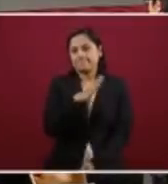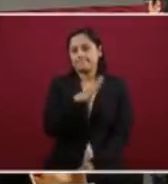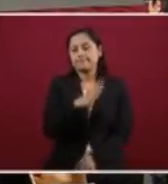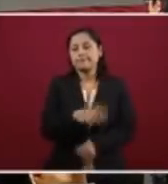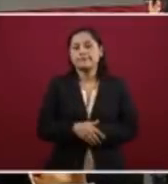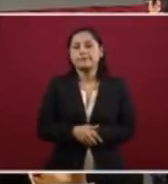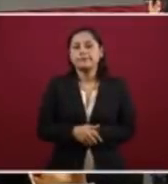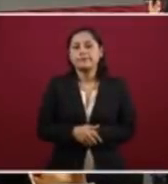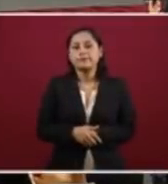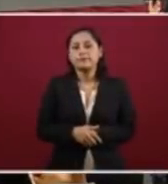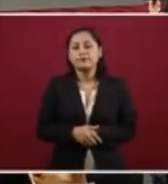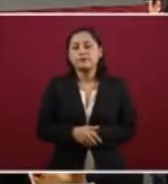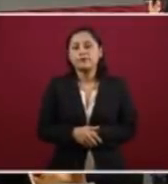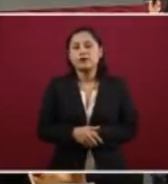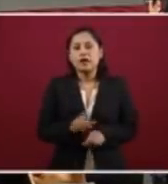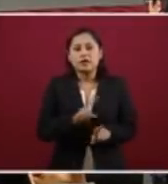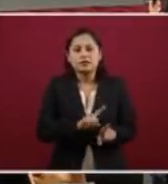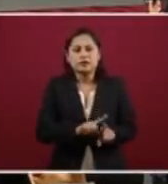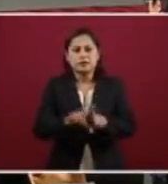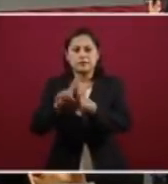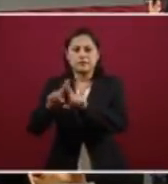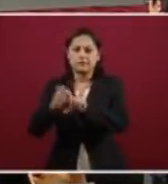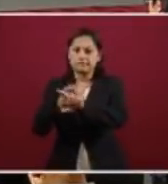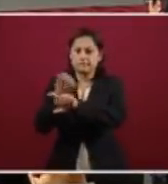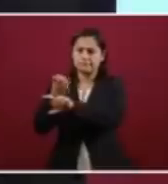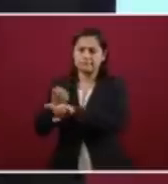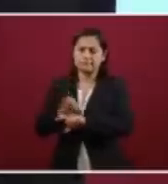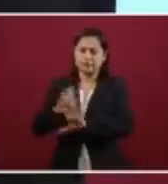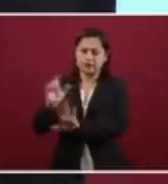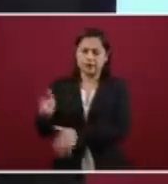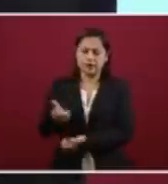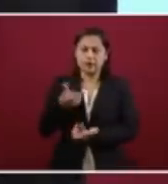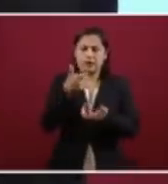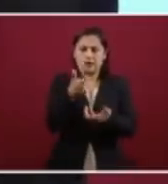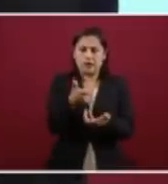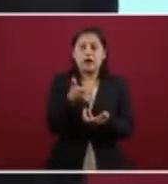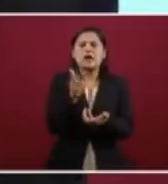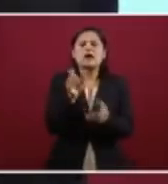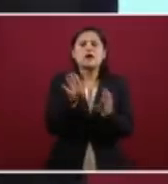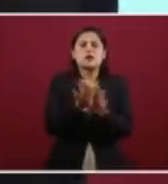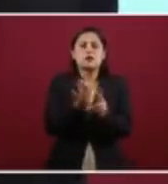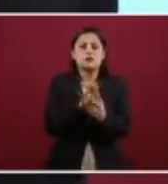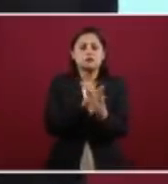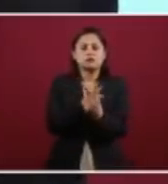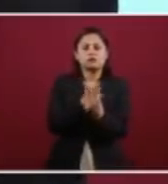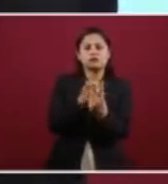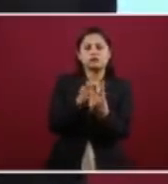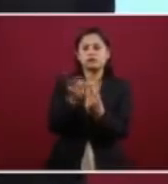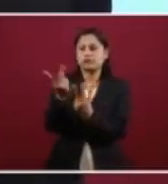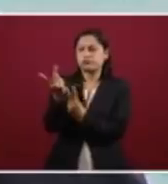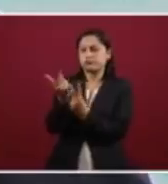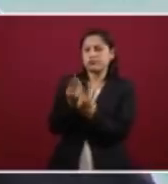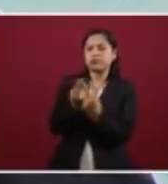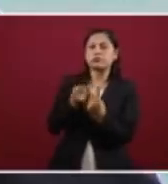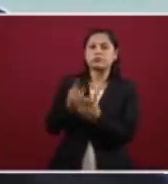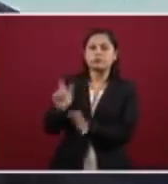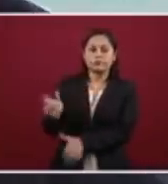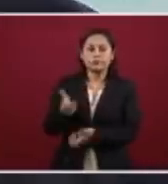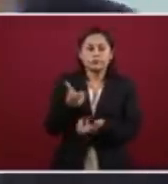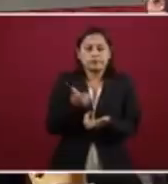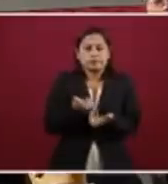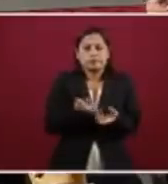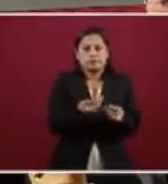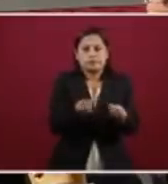Se aplicaron en todas las entidades, son fungibles los recursos, vienen de las dos fuentes, entonces no están etiquetados.